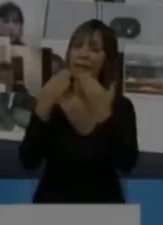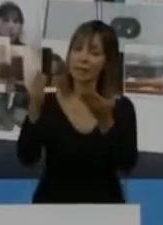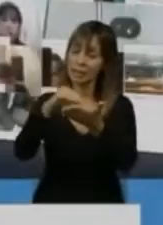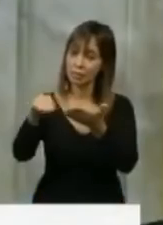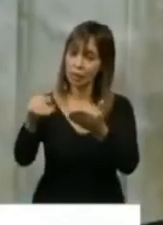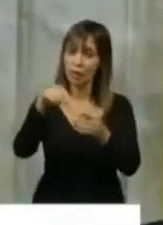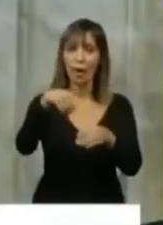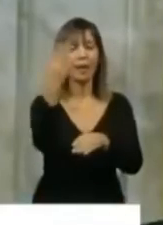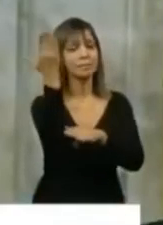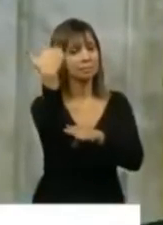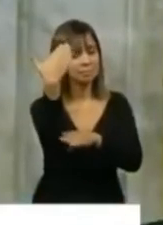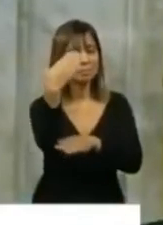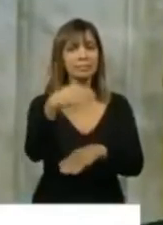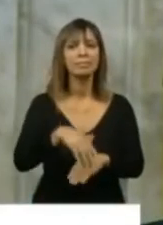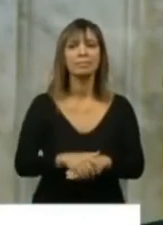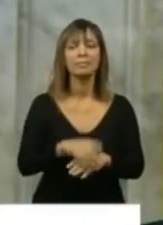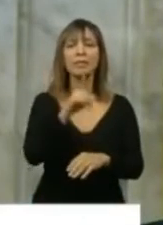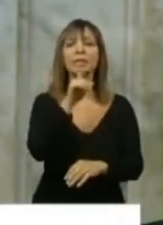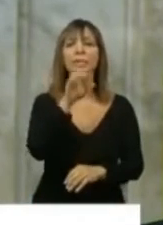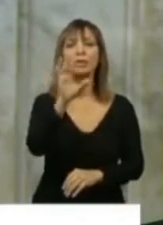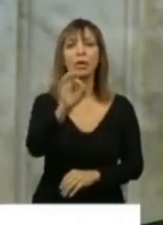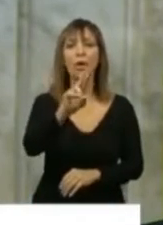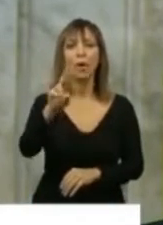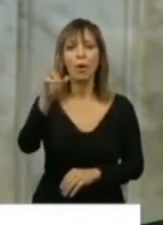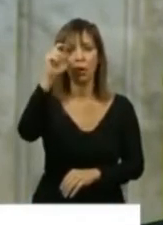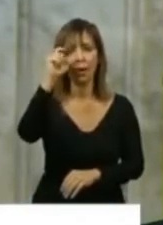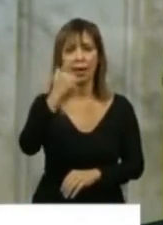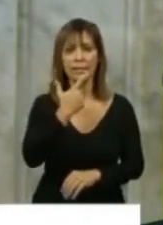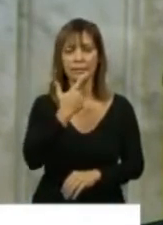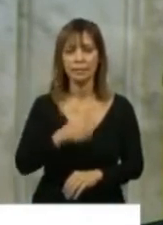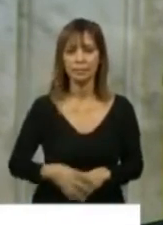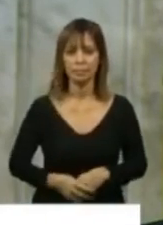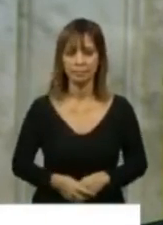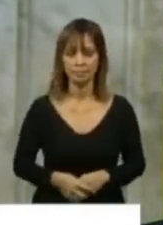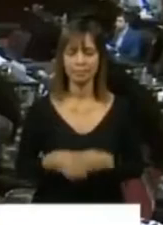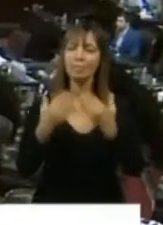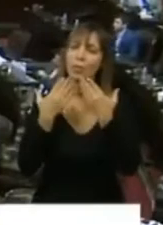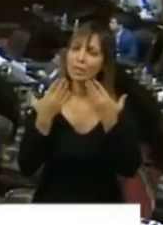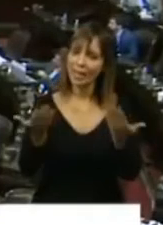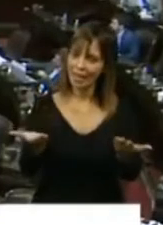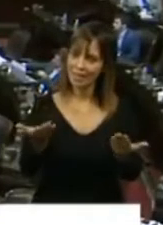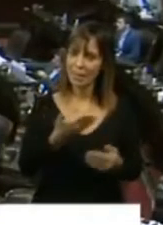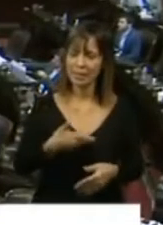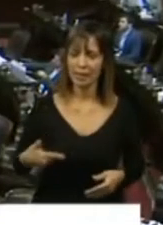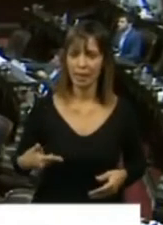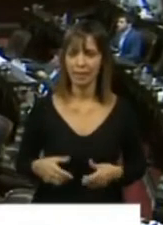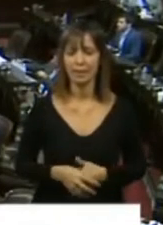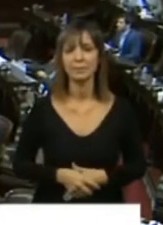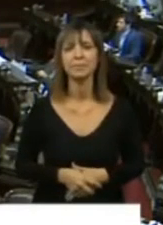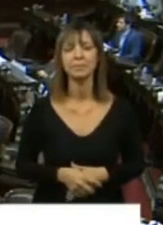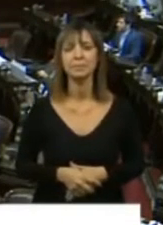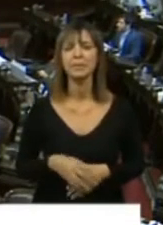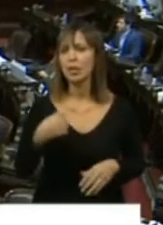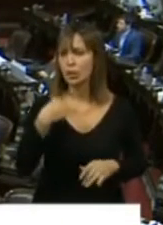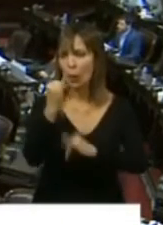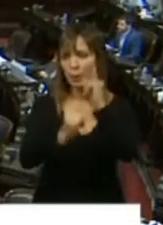tiene la palabra del diputado ignacio agustín tórres gracias señor presidente voy a ser